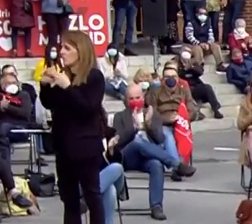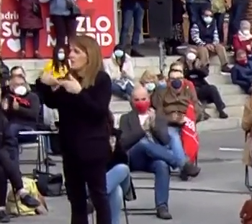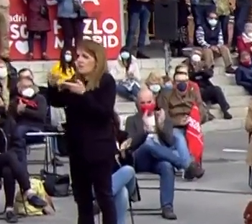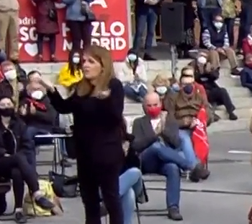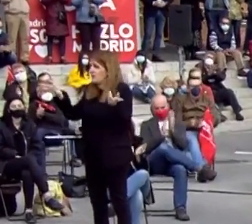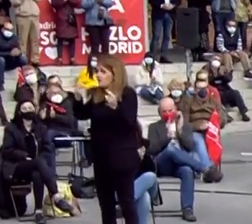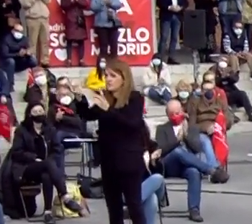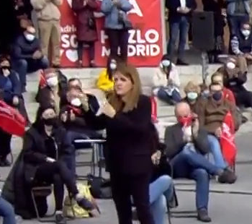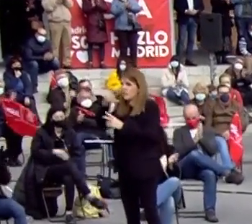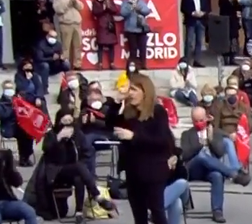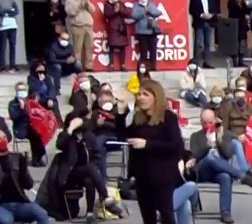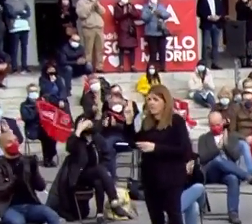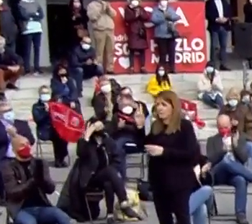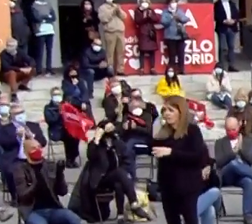necesita madrid para salir de esta situación